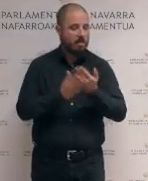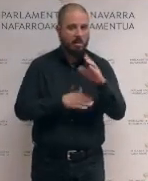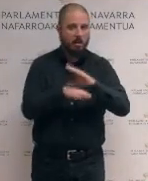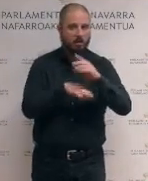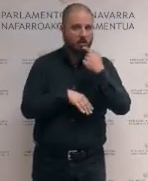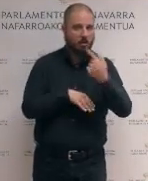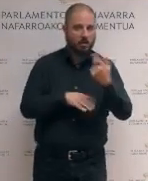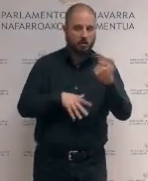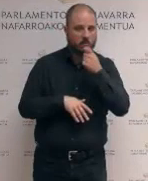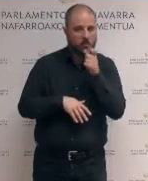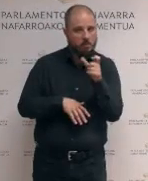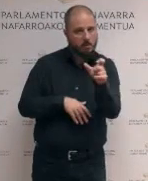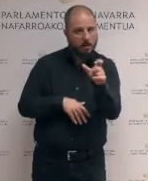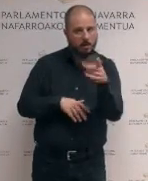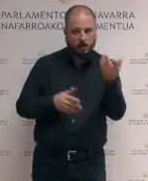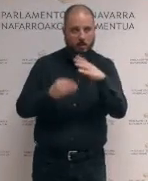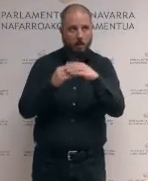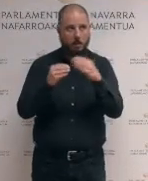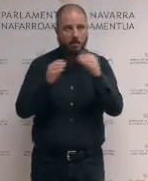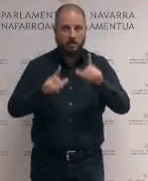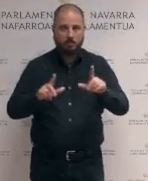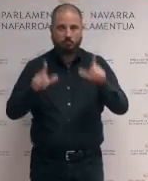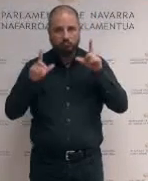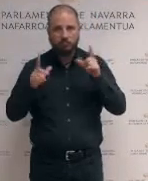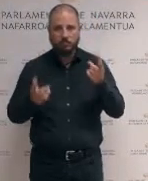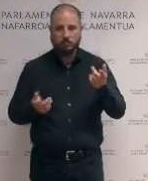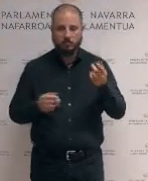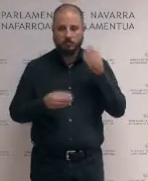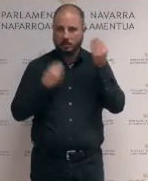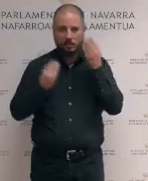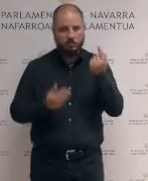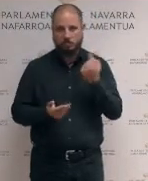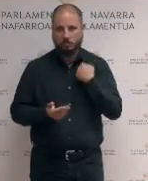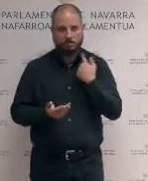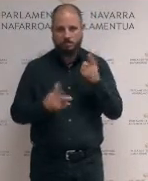usar la misma palabra, el centro debe ser el paciente y creemos que aquí se ha perdido. Nada más y muchas gracias.